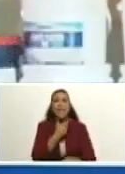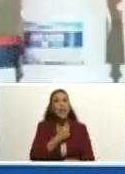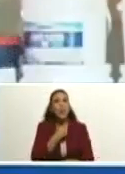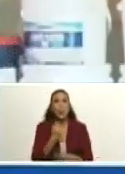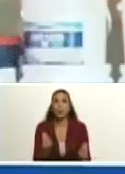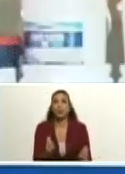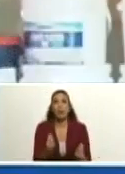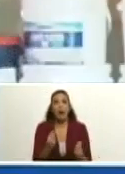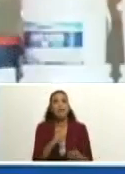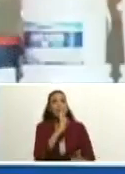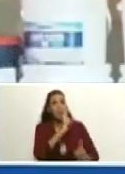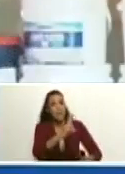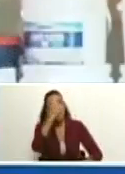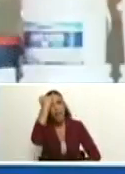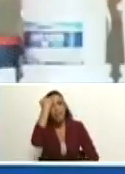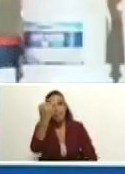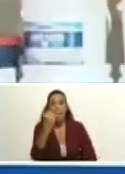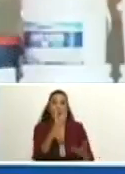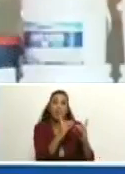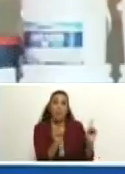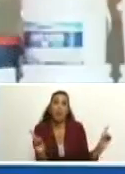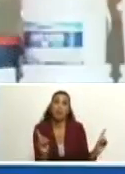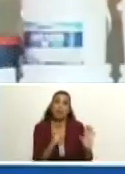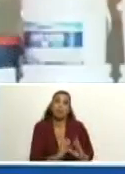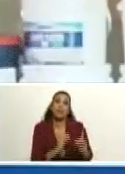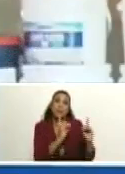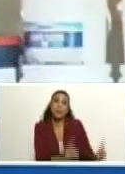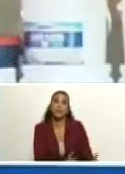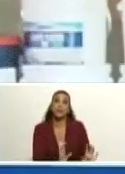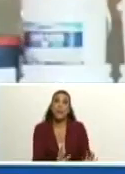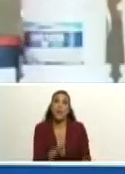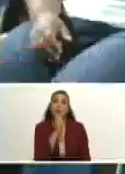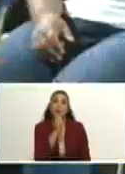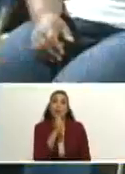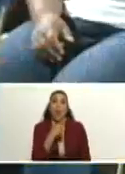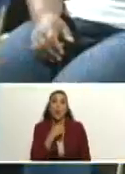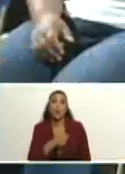porque hay que respetar, en democracia hay que respetar la diversidad.